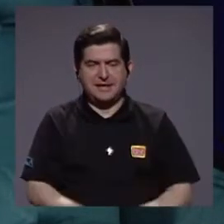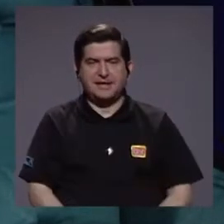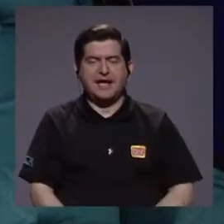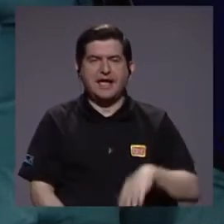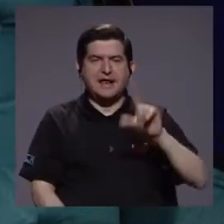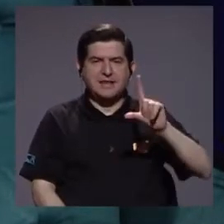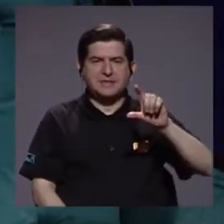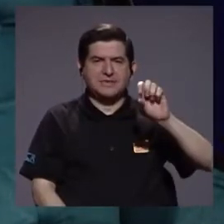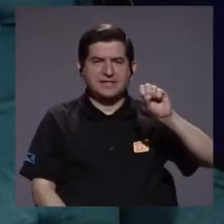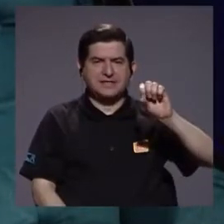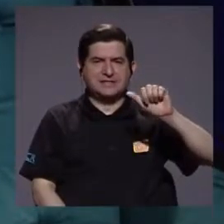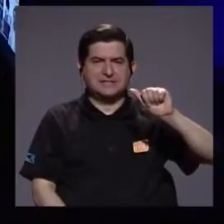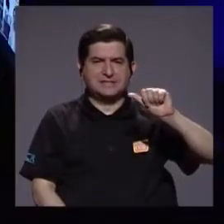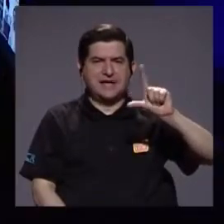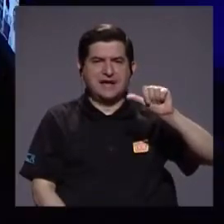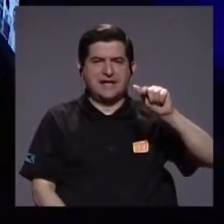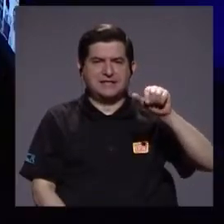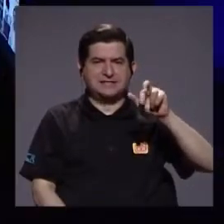señora Lisbeth Salazar.